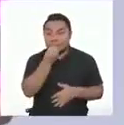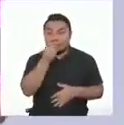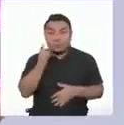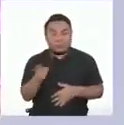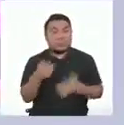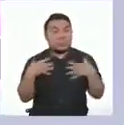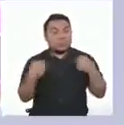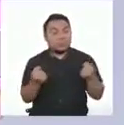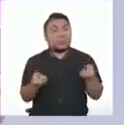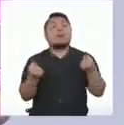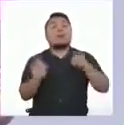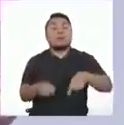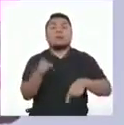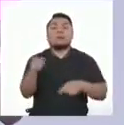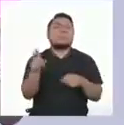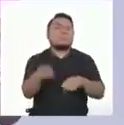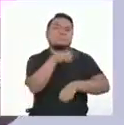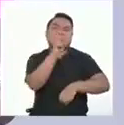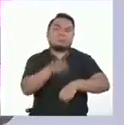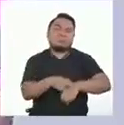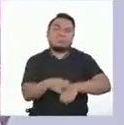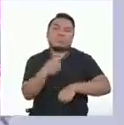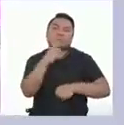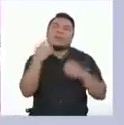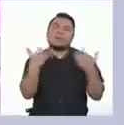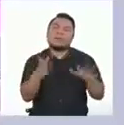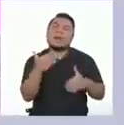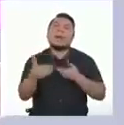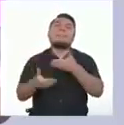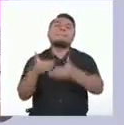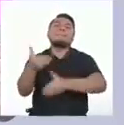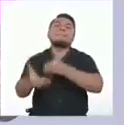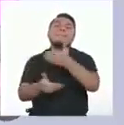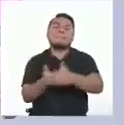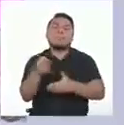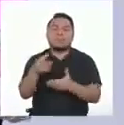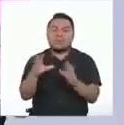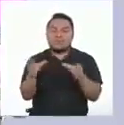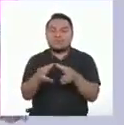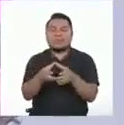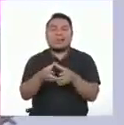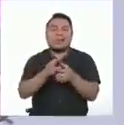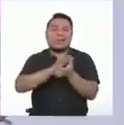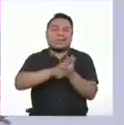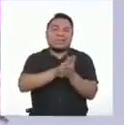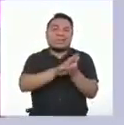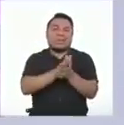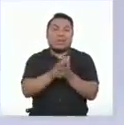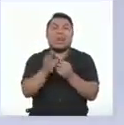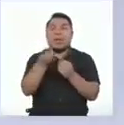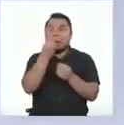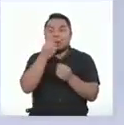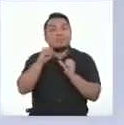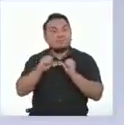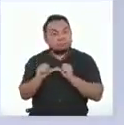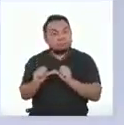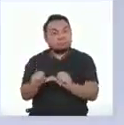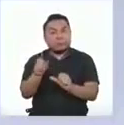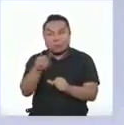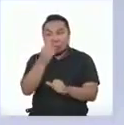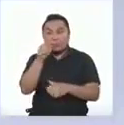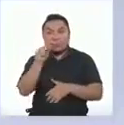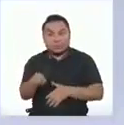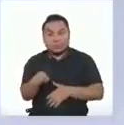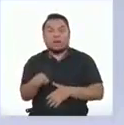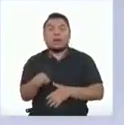es saludable cuando es natural o ha pasado por un proceso que no han hecho perder sus nutrientes. Estos alimentos